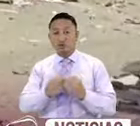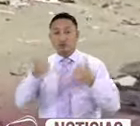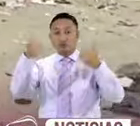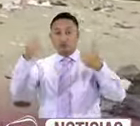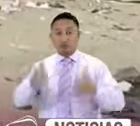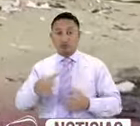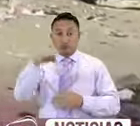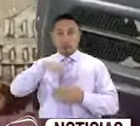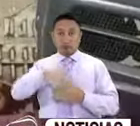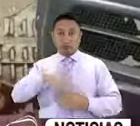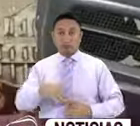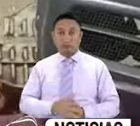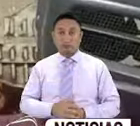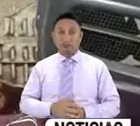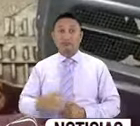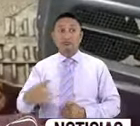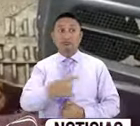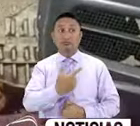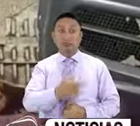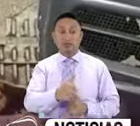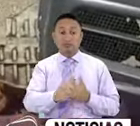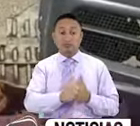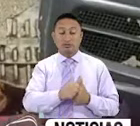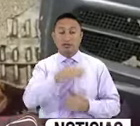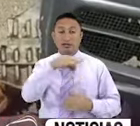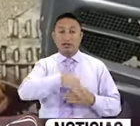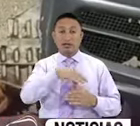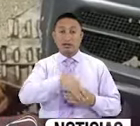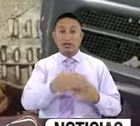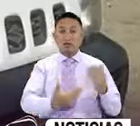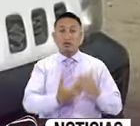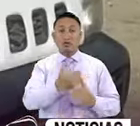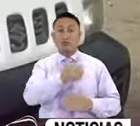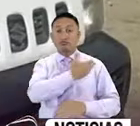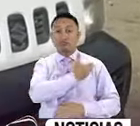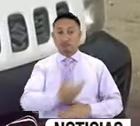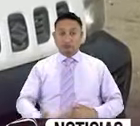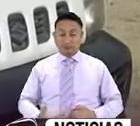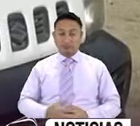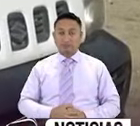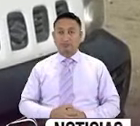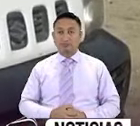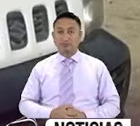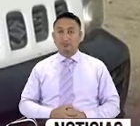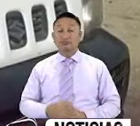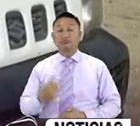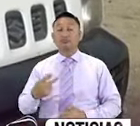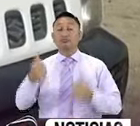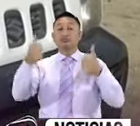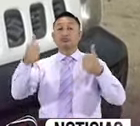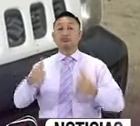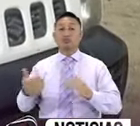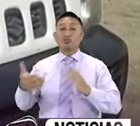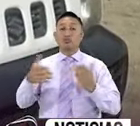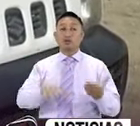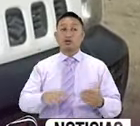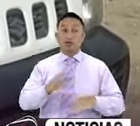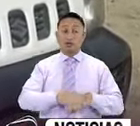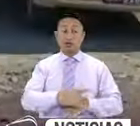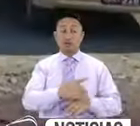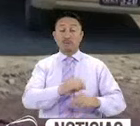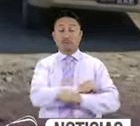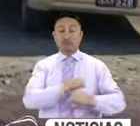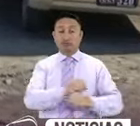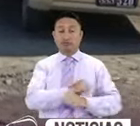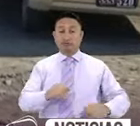en el país están por realizarse las elecciones legislativas y provinciales. 2 candidatos han fallecido producto de los ataques y se registran